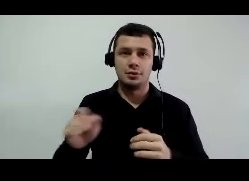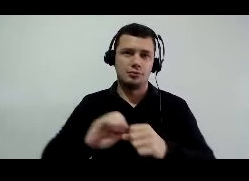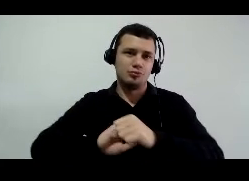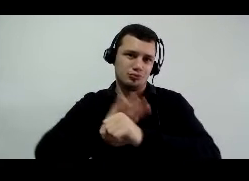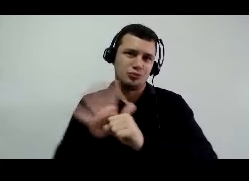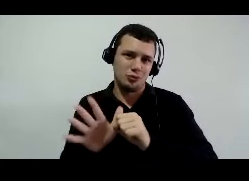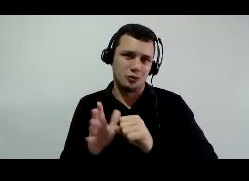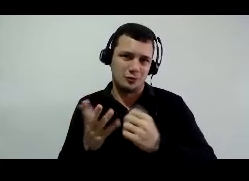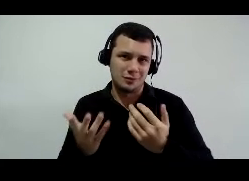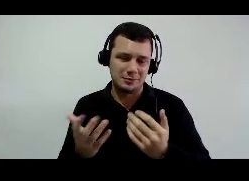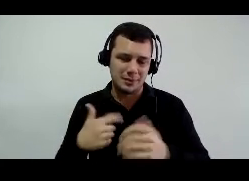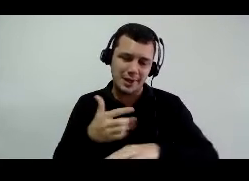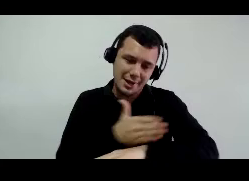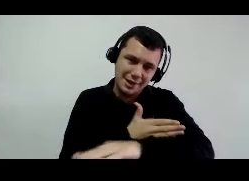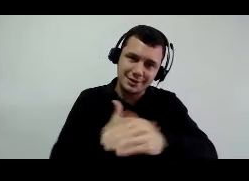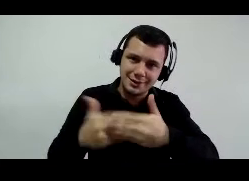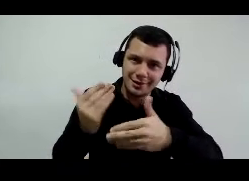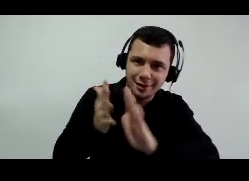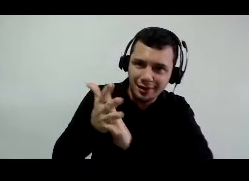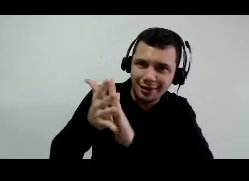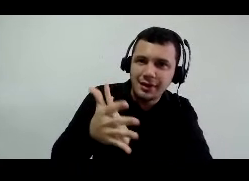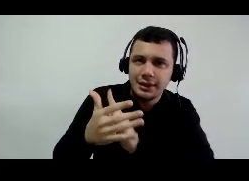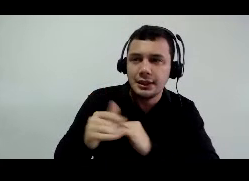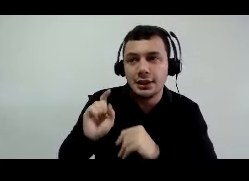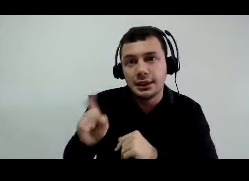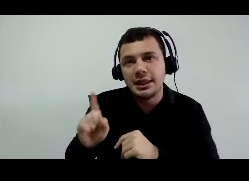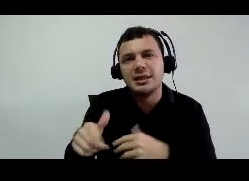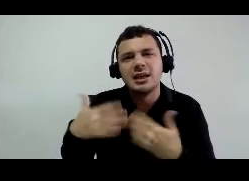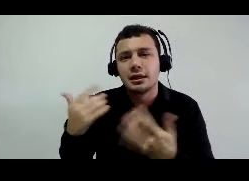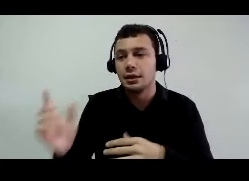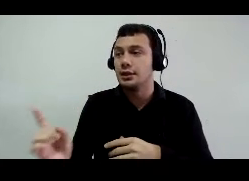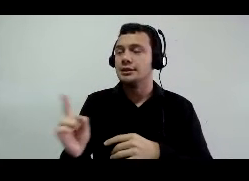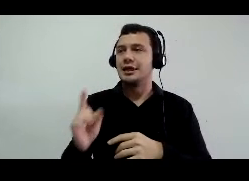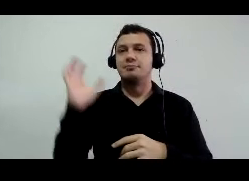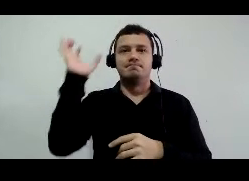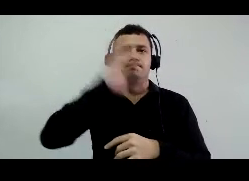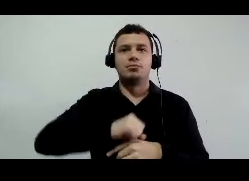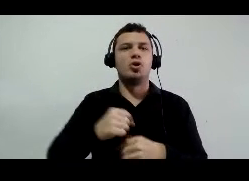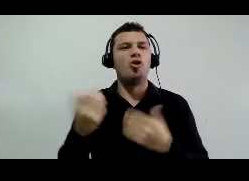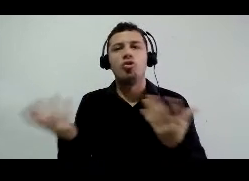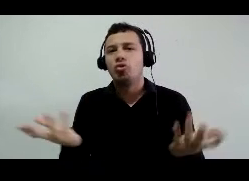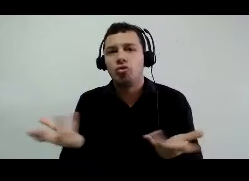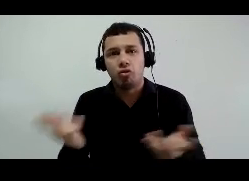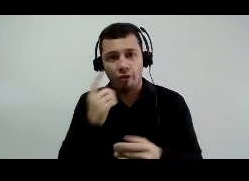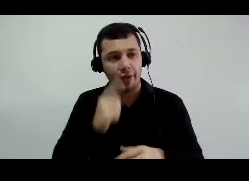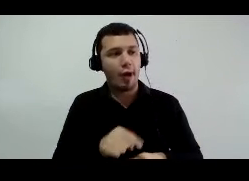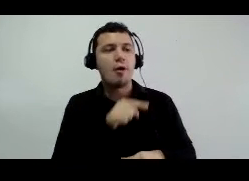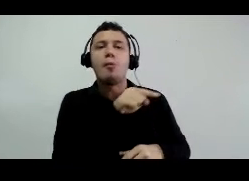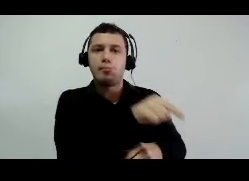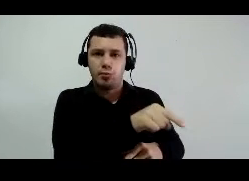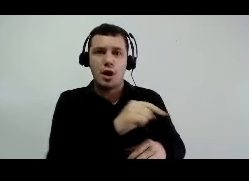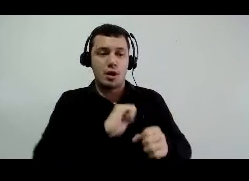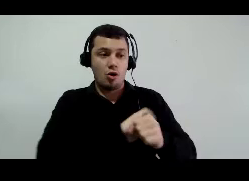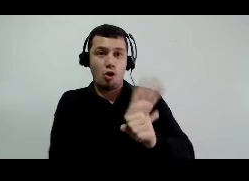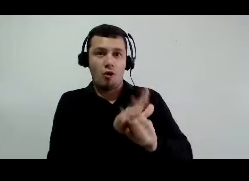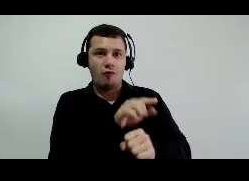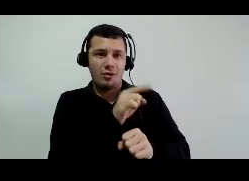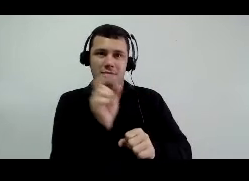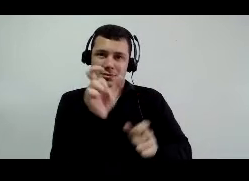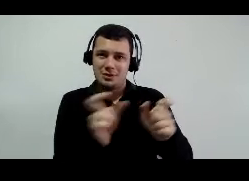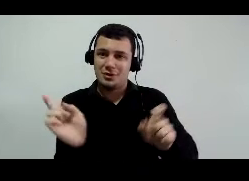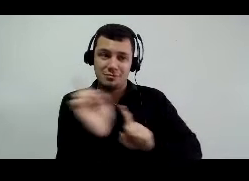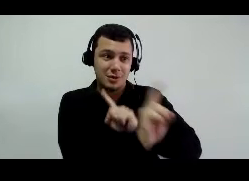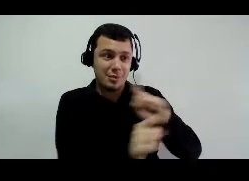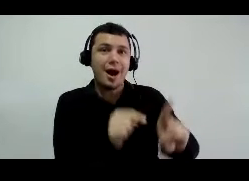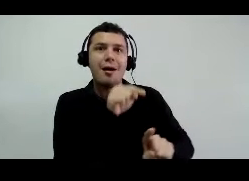COVID-19, inmediatamente se debe pasar al área que se definió para ese caso de